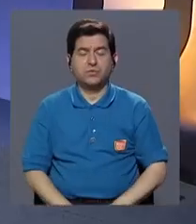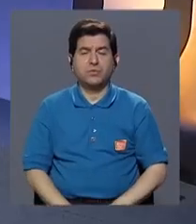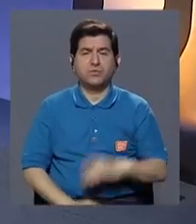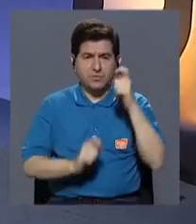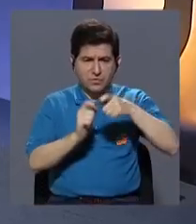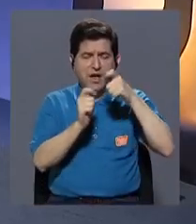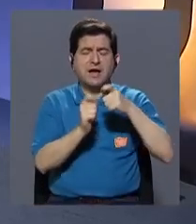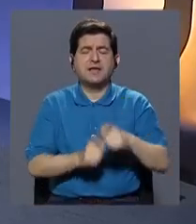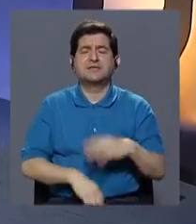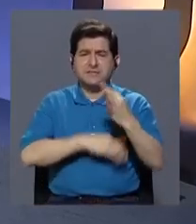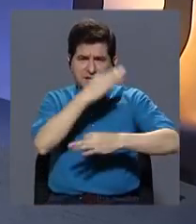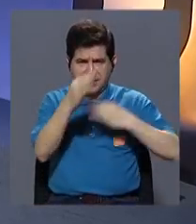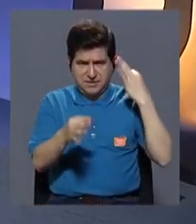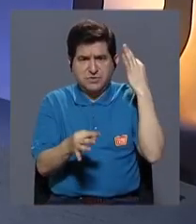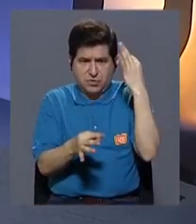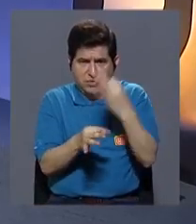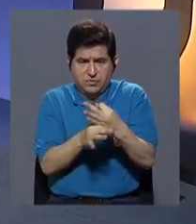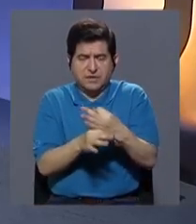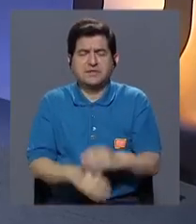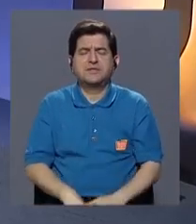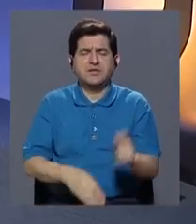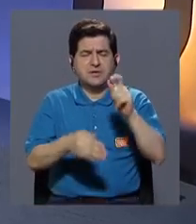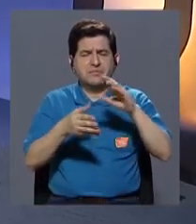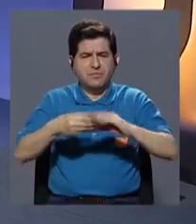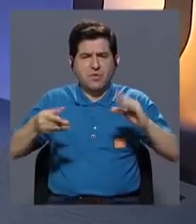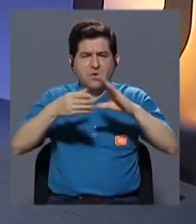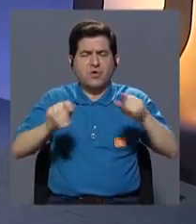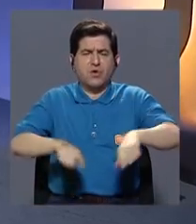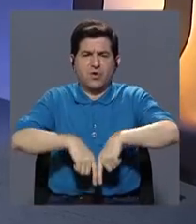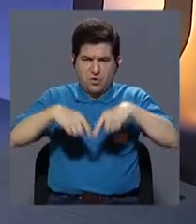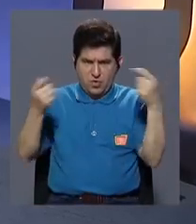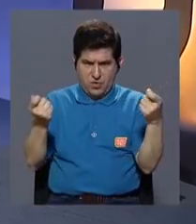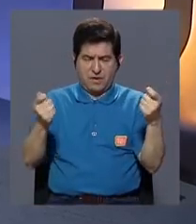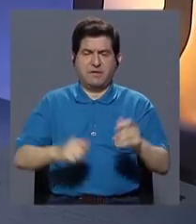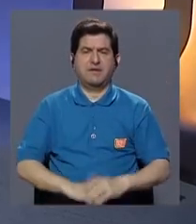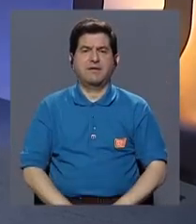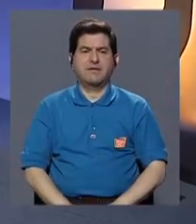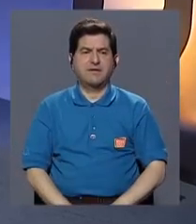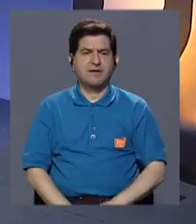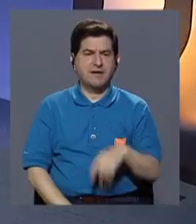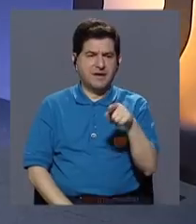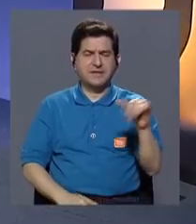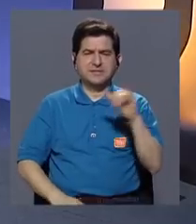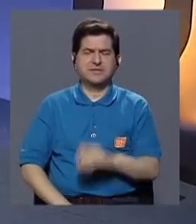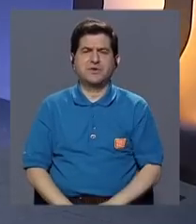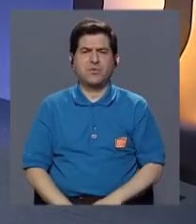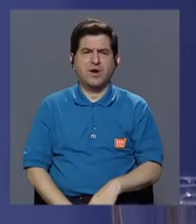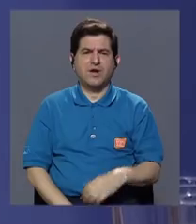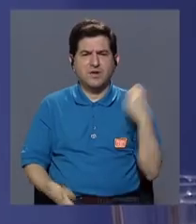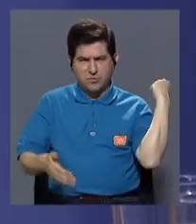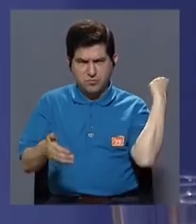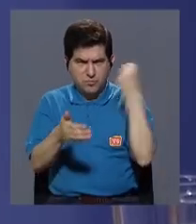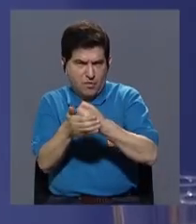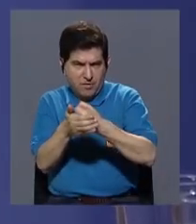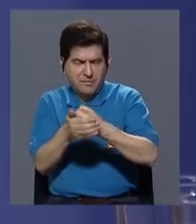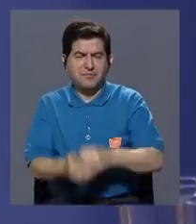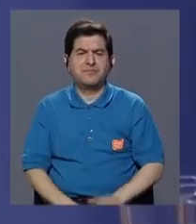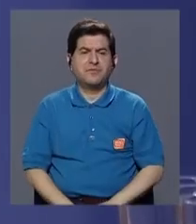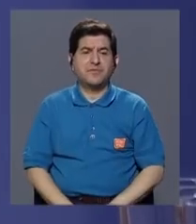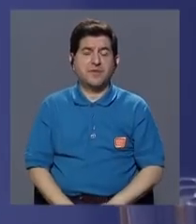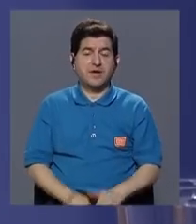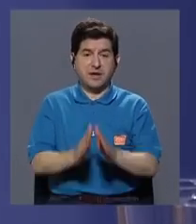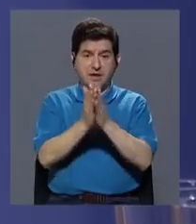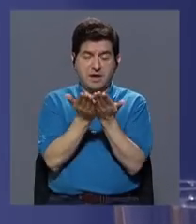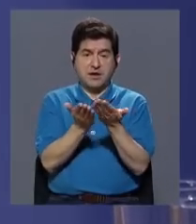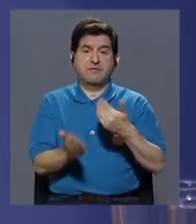propia del género de la crónica periodista siempre es como un mazo y este libro nos nos